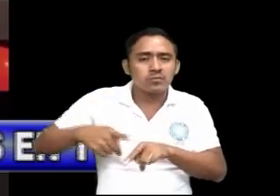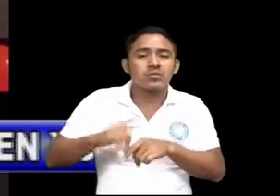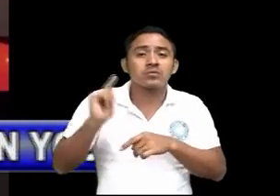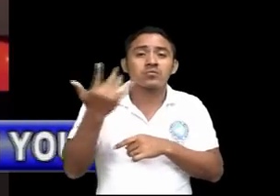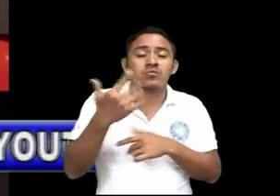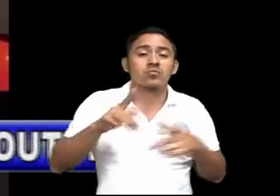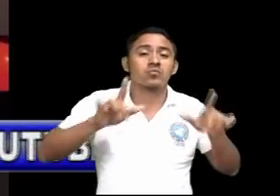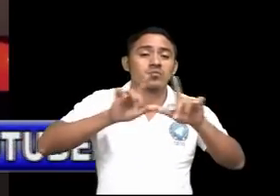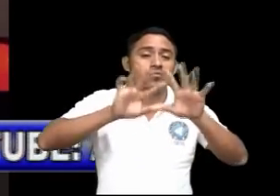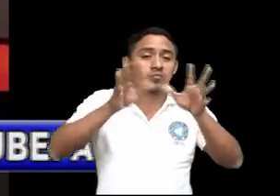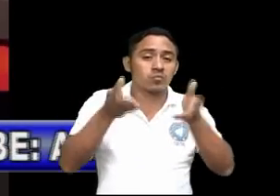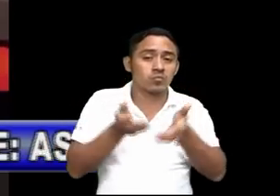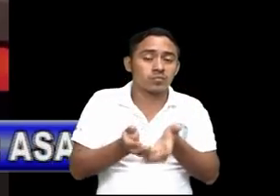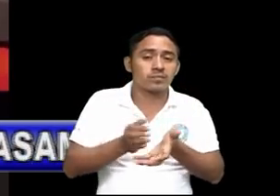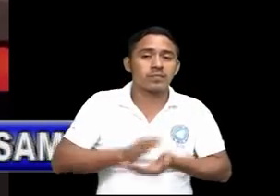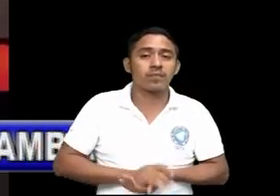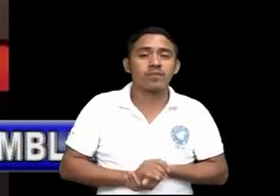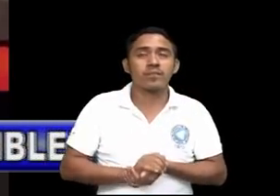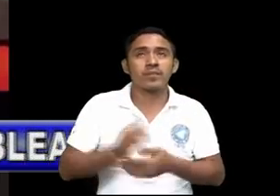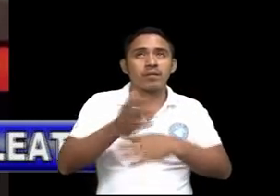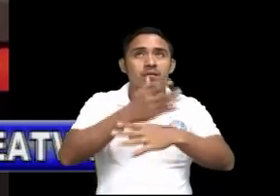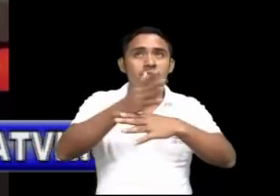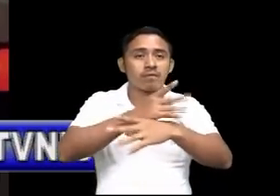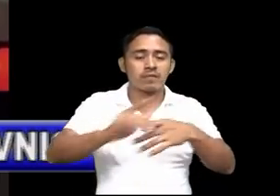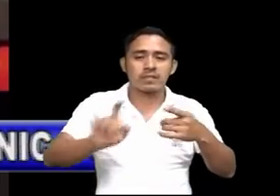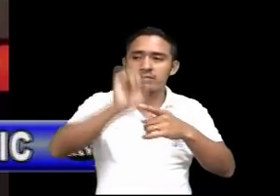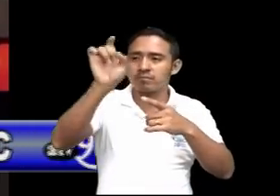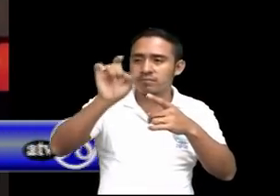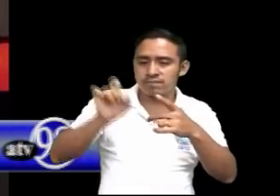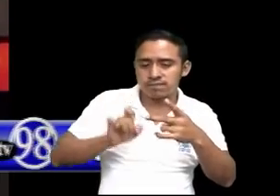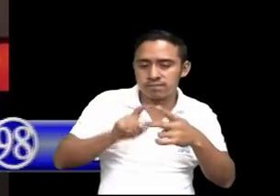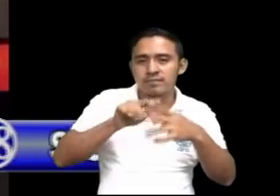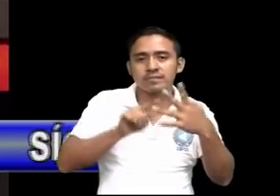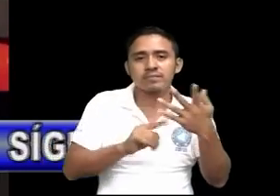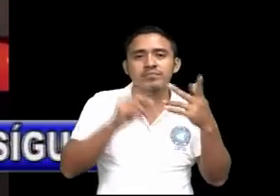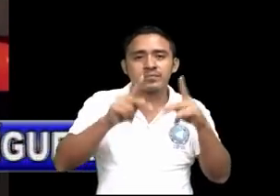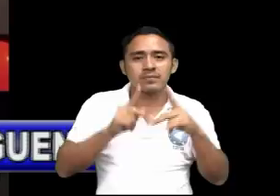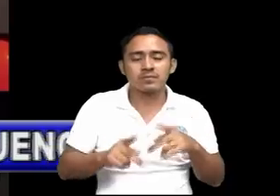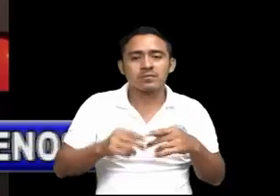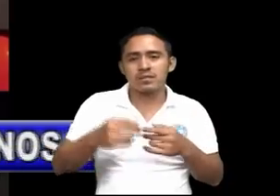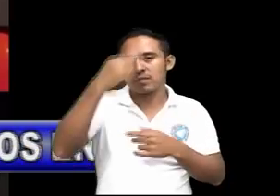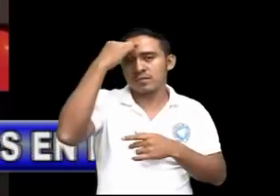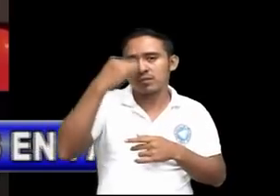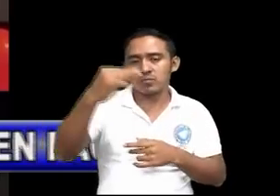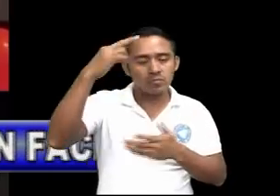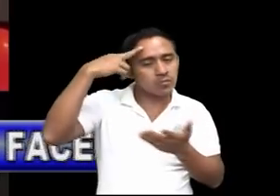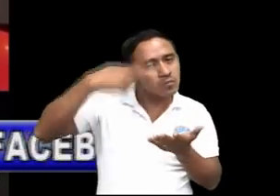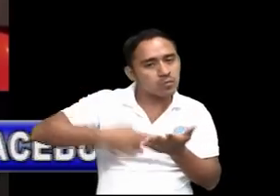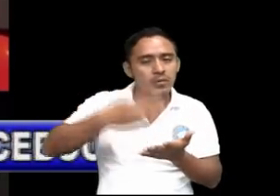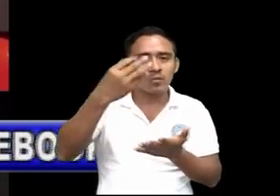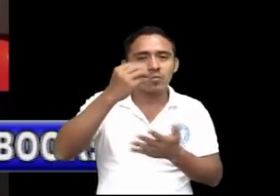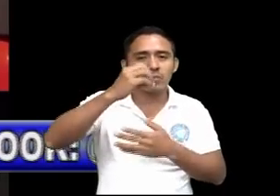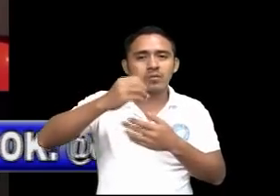todas partes del mundo. Desde diferentes redes sociales, miles rinden tributo.